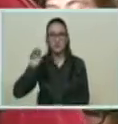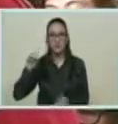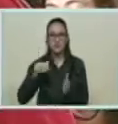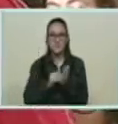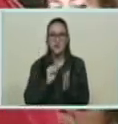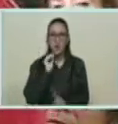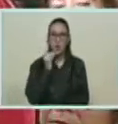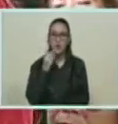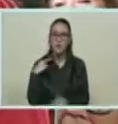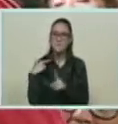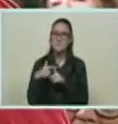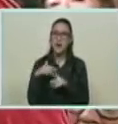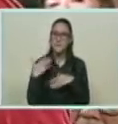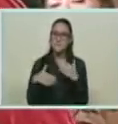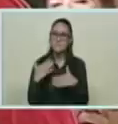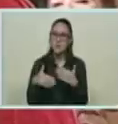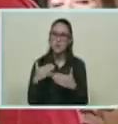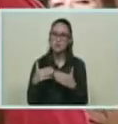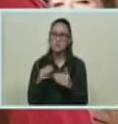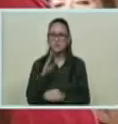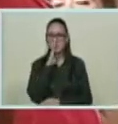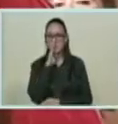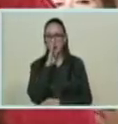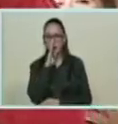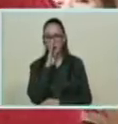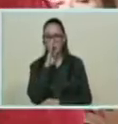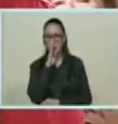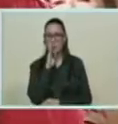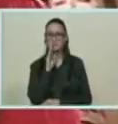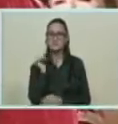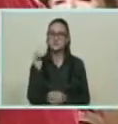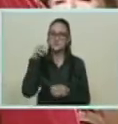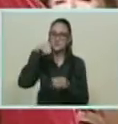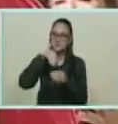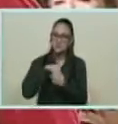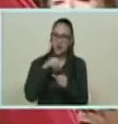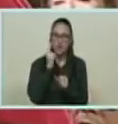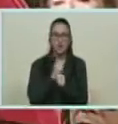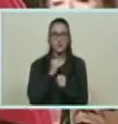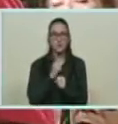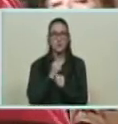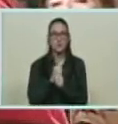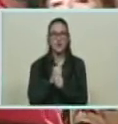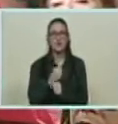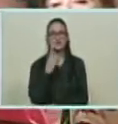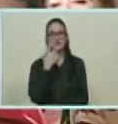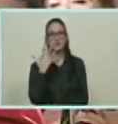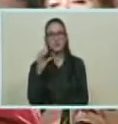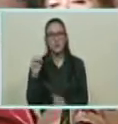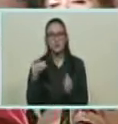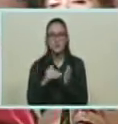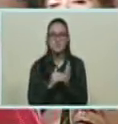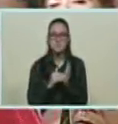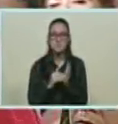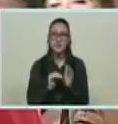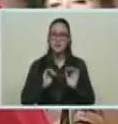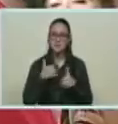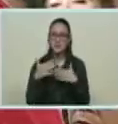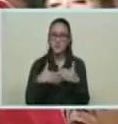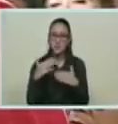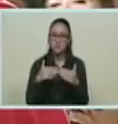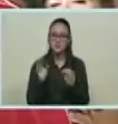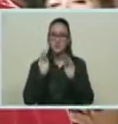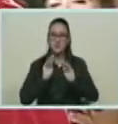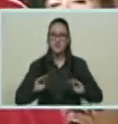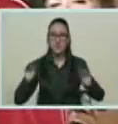150.000 jóvenes más en proceso de bancarización y de inserción laboral. Y 150.000 que inician el proceso